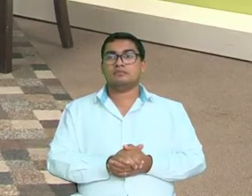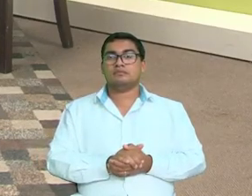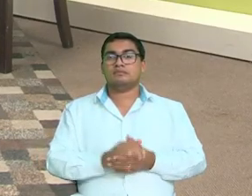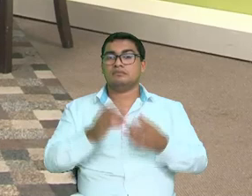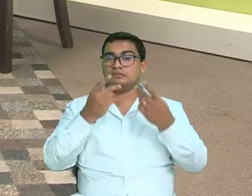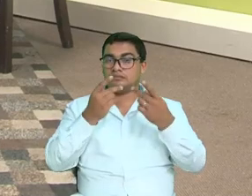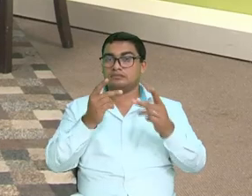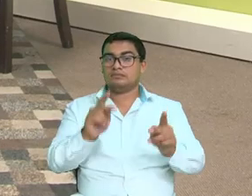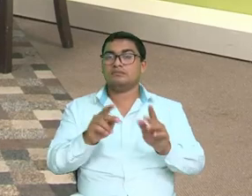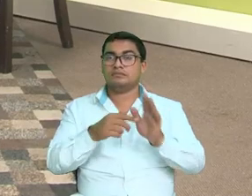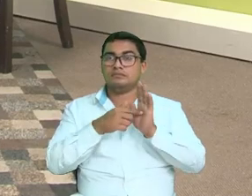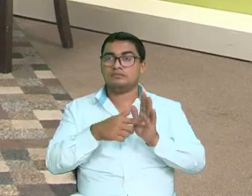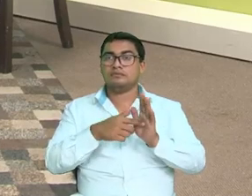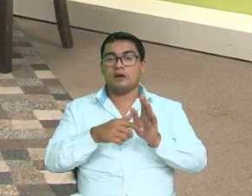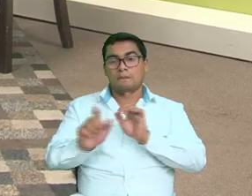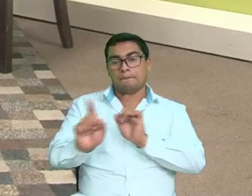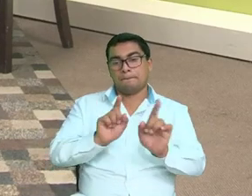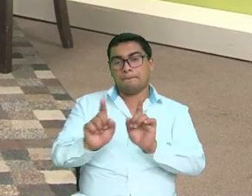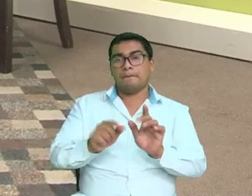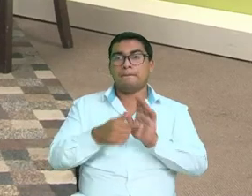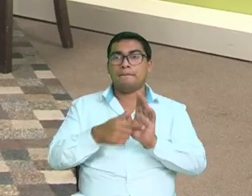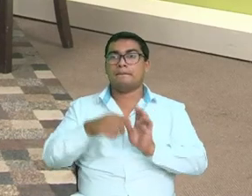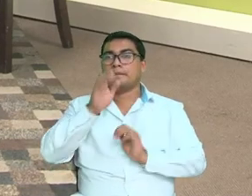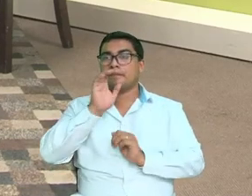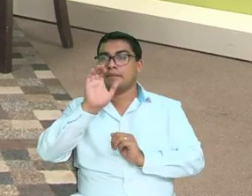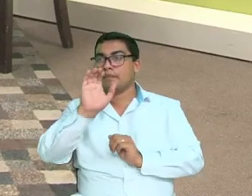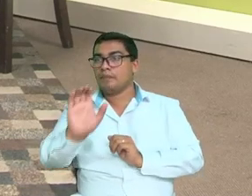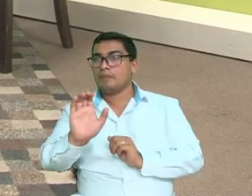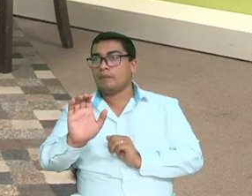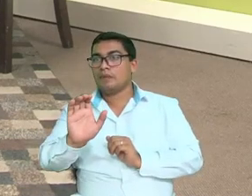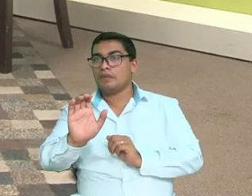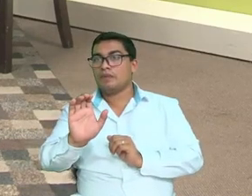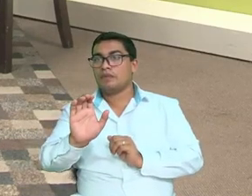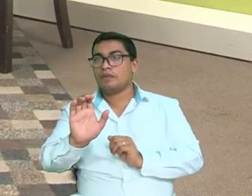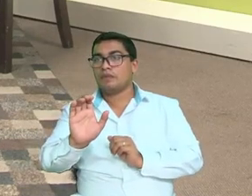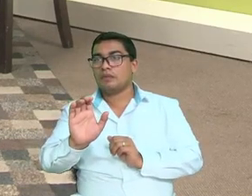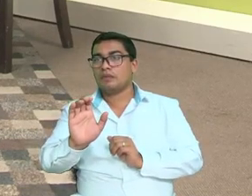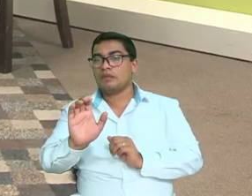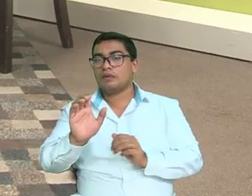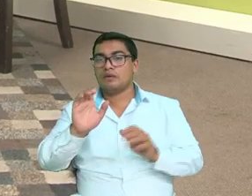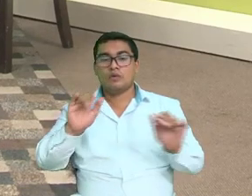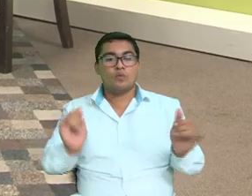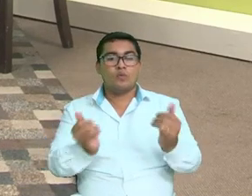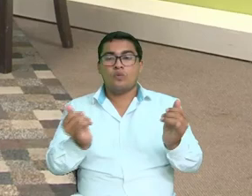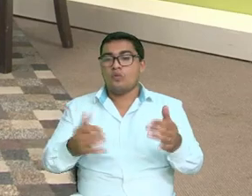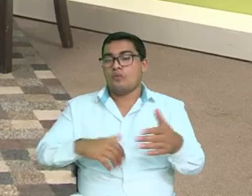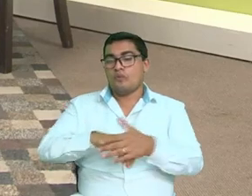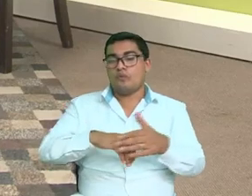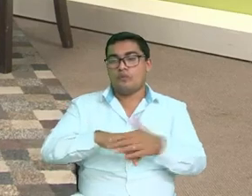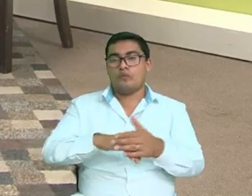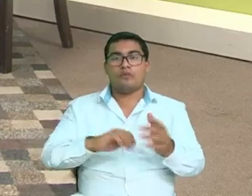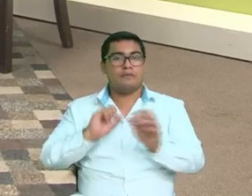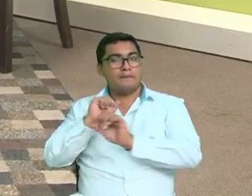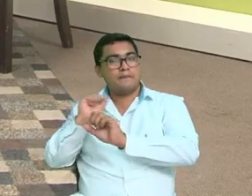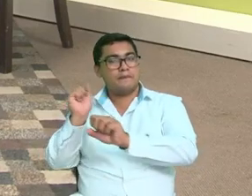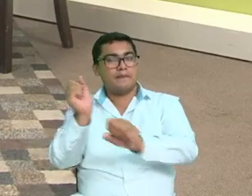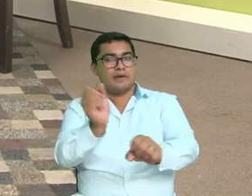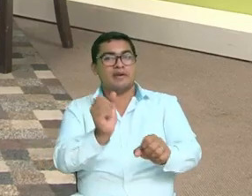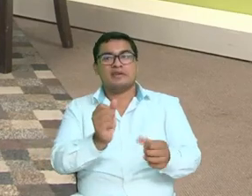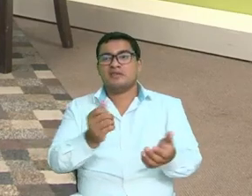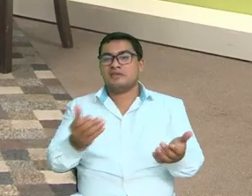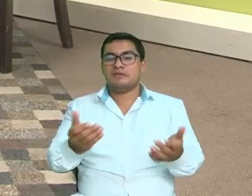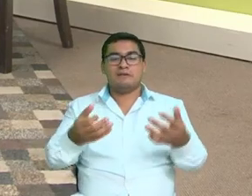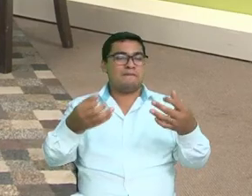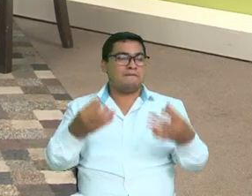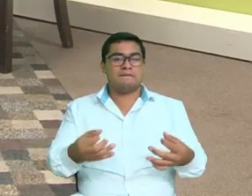un ejercicio de alta competencia, es decir, niños que van a hacer, por ejemplo, hay niños que juegan fútbol, niños que juegan béisbol, que son de